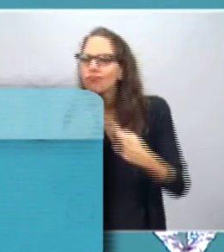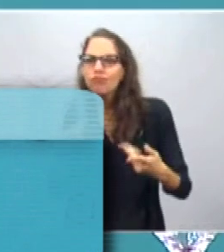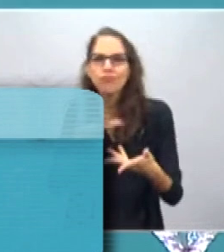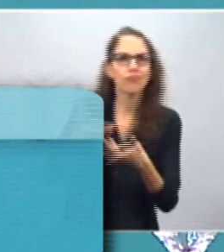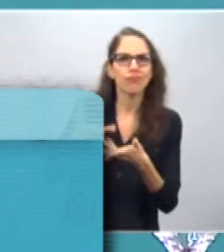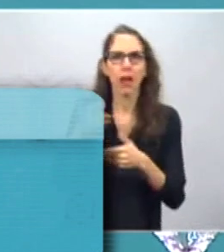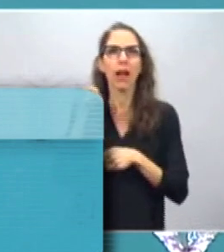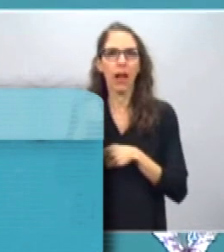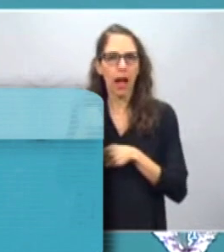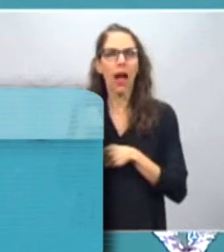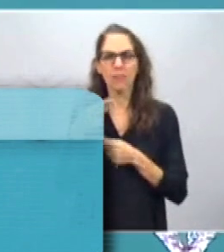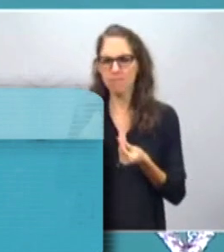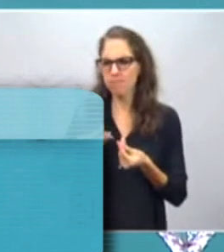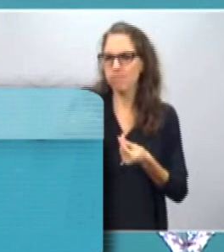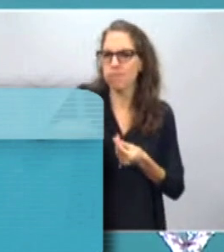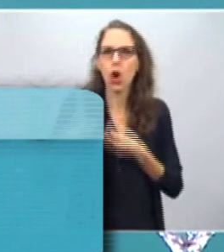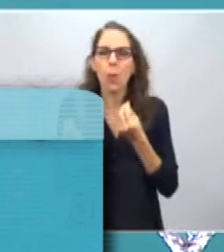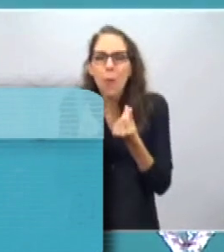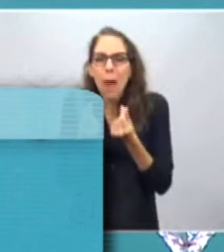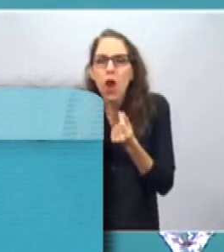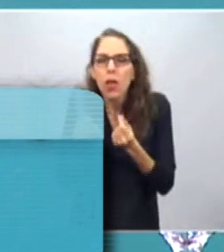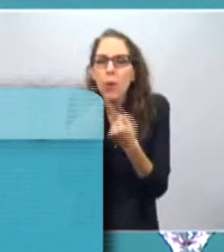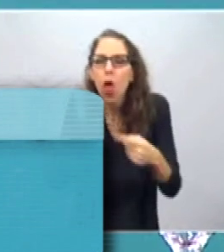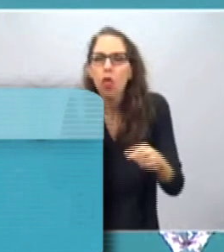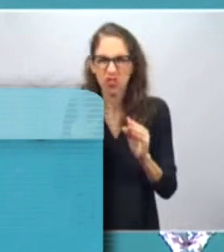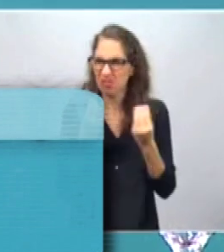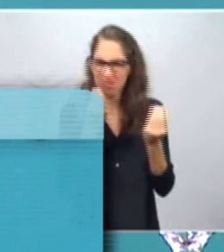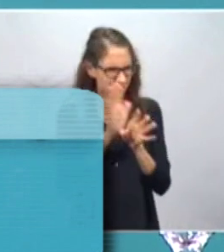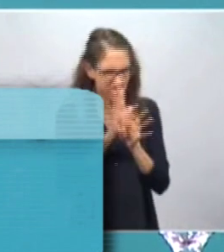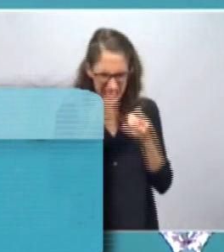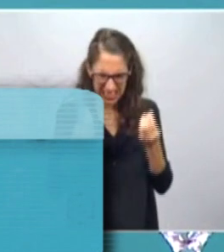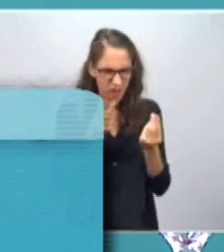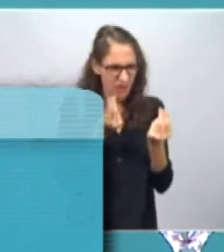con el financiamiento a valor producto. ¿Qué significa